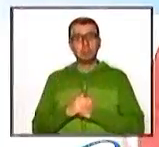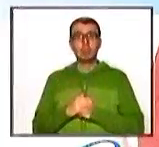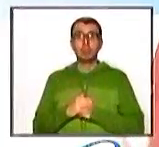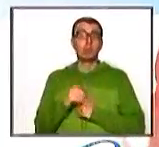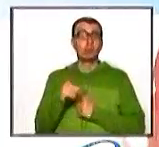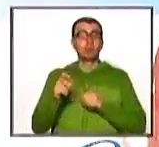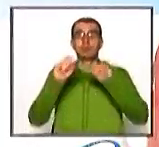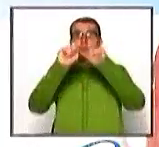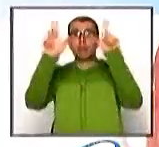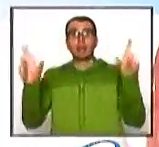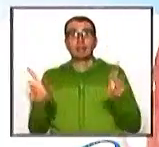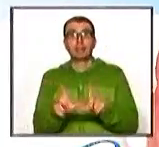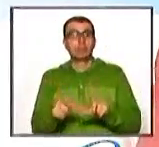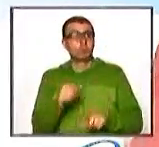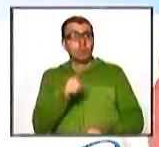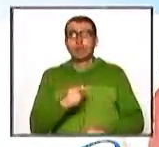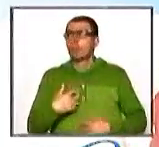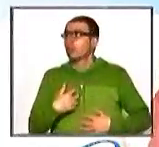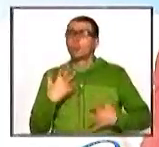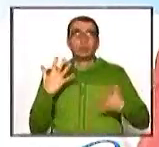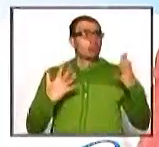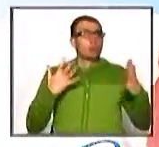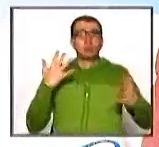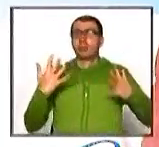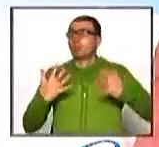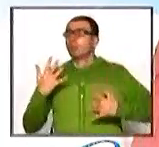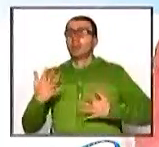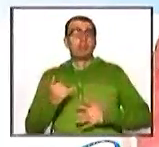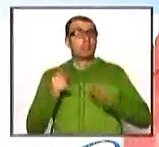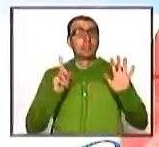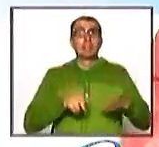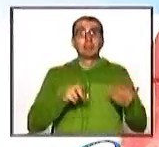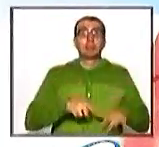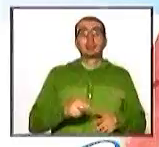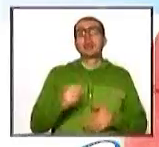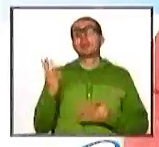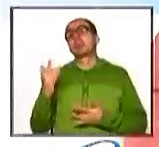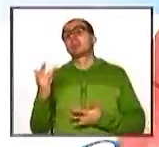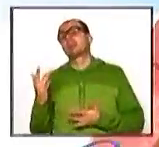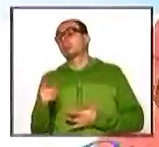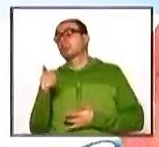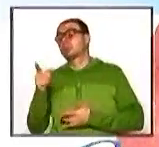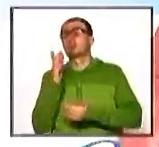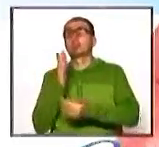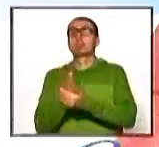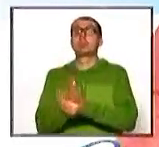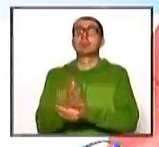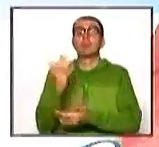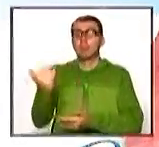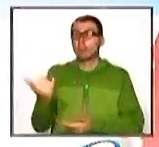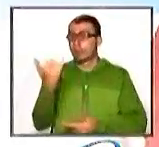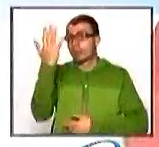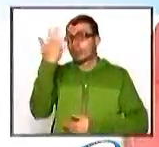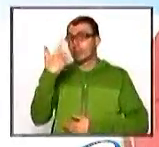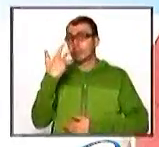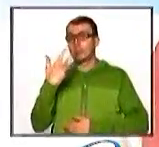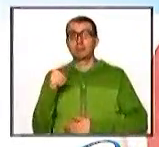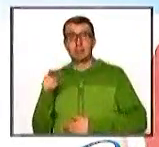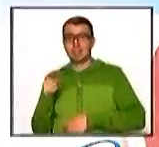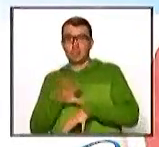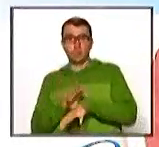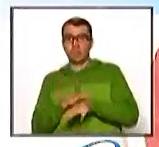examen, sufra 3, 4, 6 meses mientras la EPS le hace el examen, sufra, me gusta que